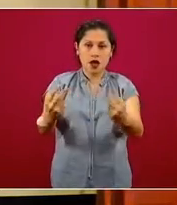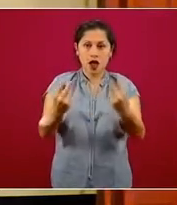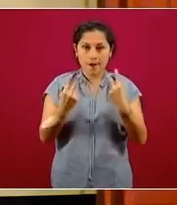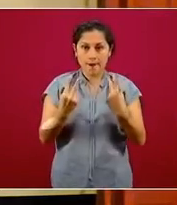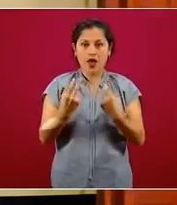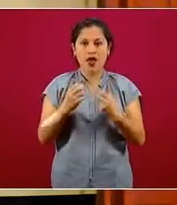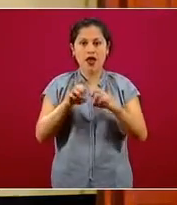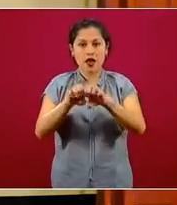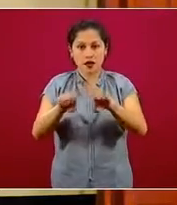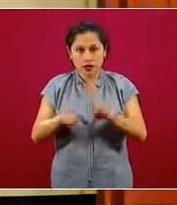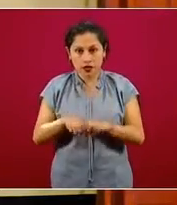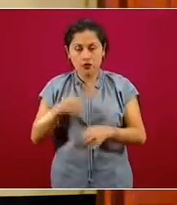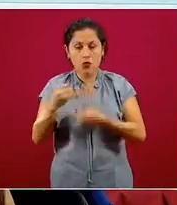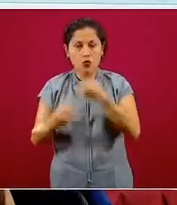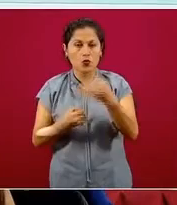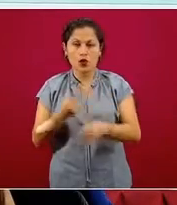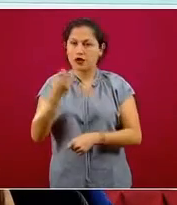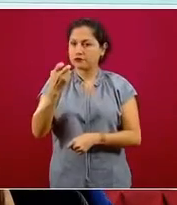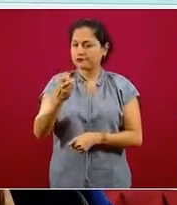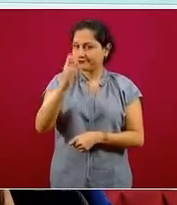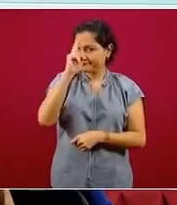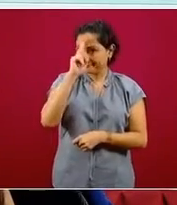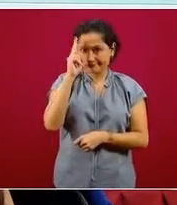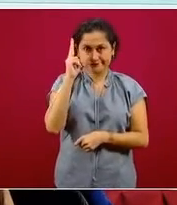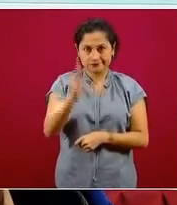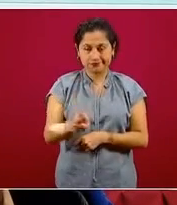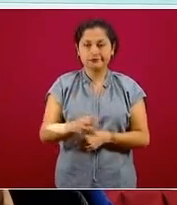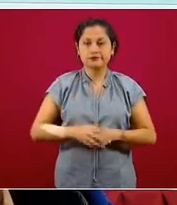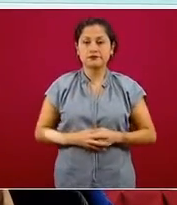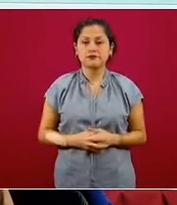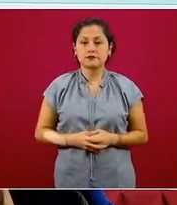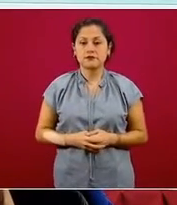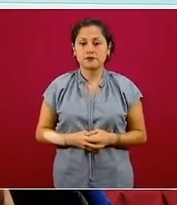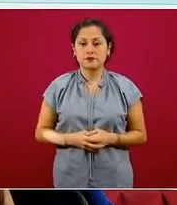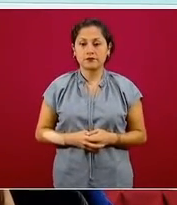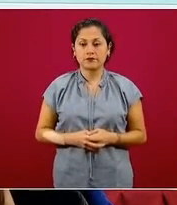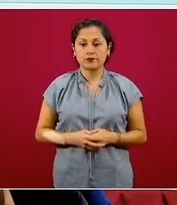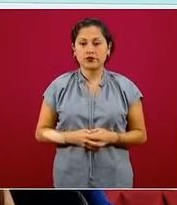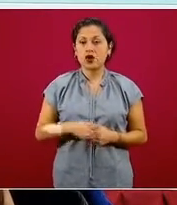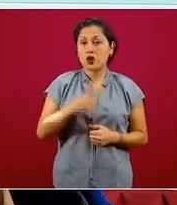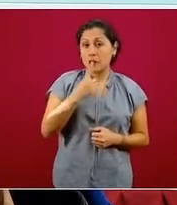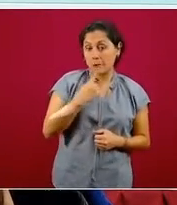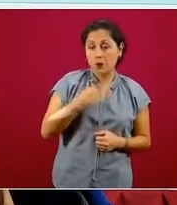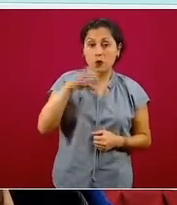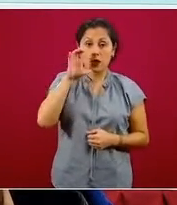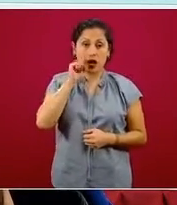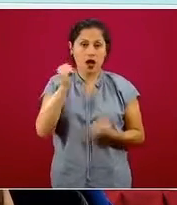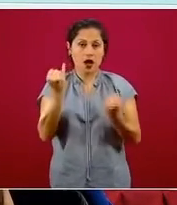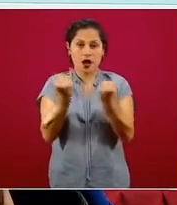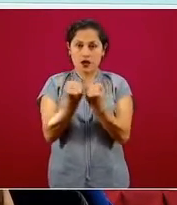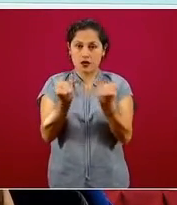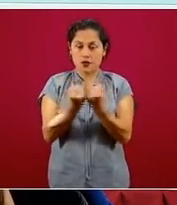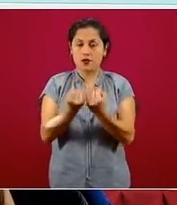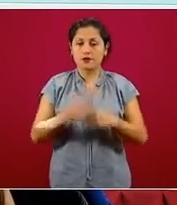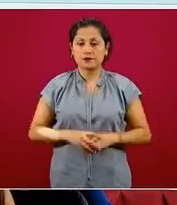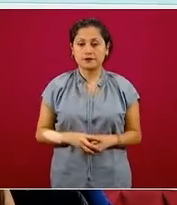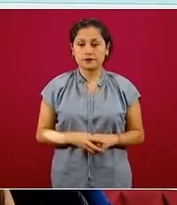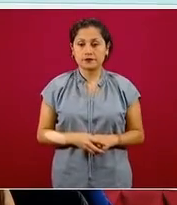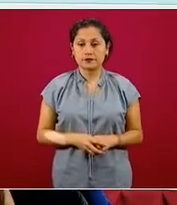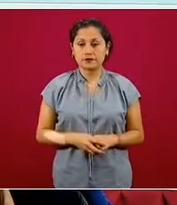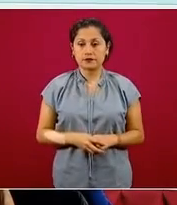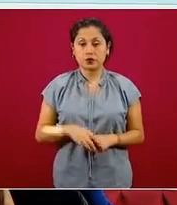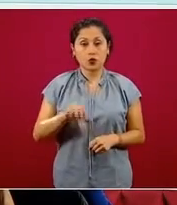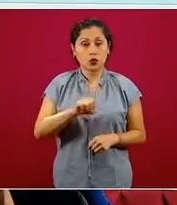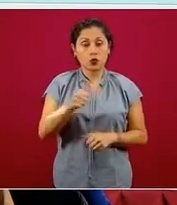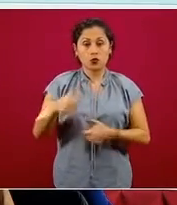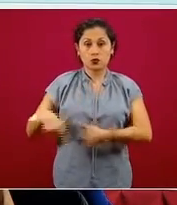ocasionar transmisión importante de la enfermedad. Y esto para los dos colores, tanto en rojo como en naranja. Veamos la siguiente